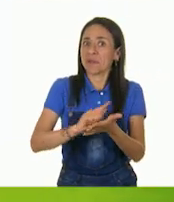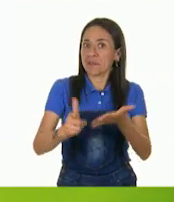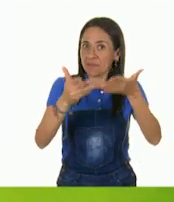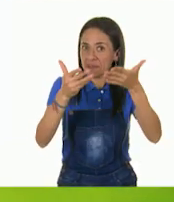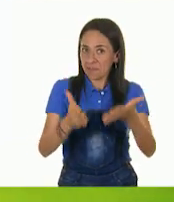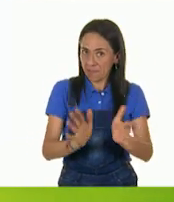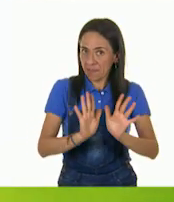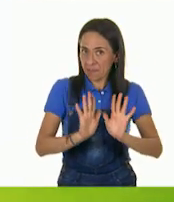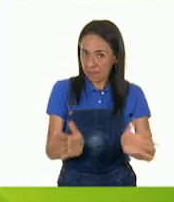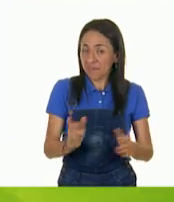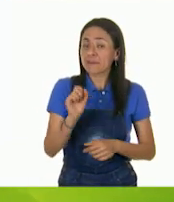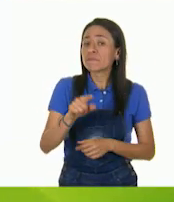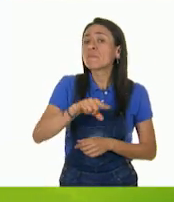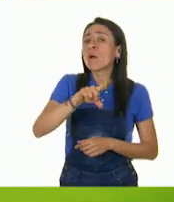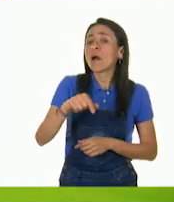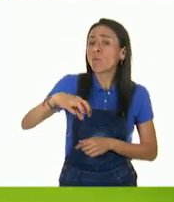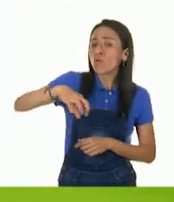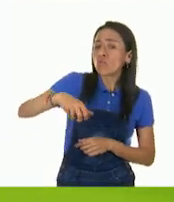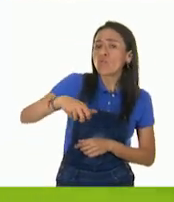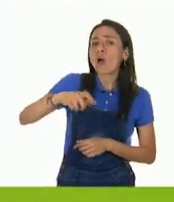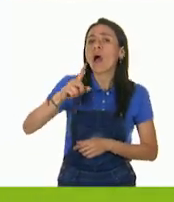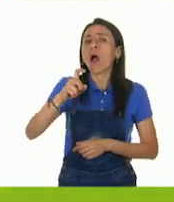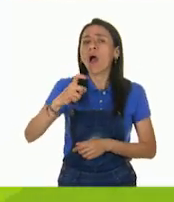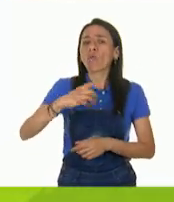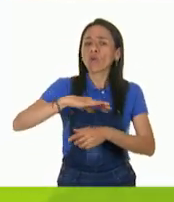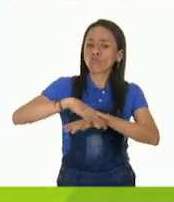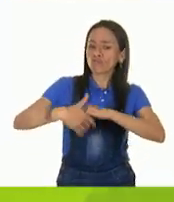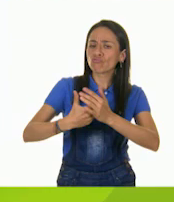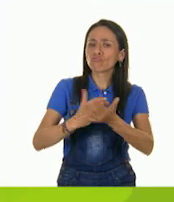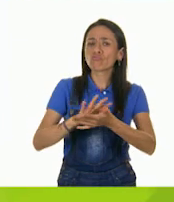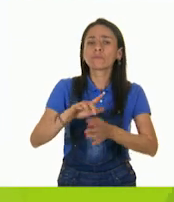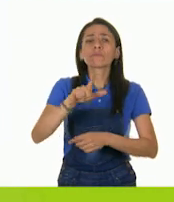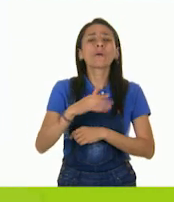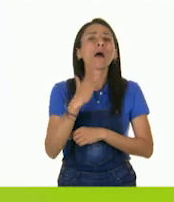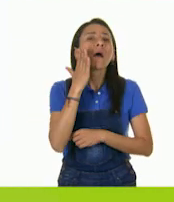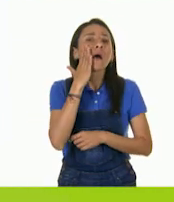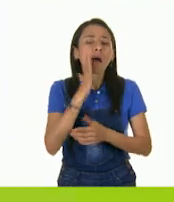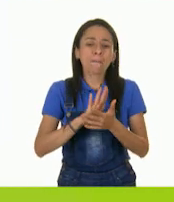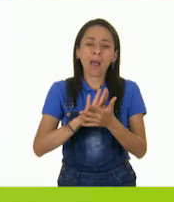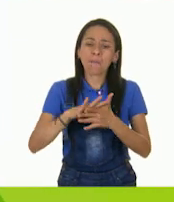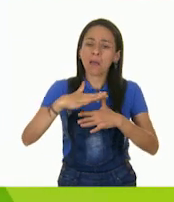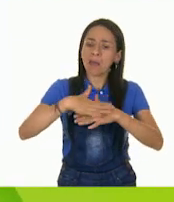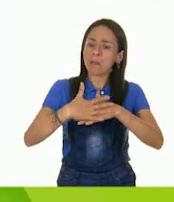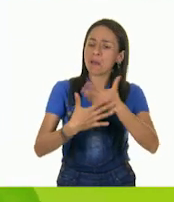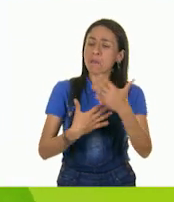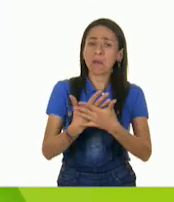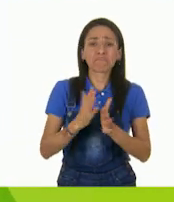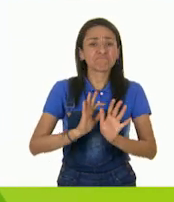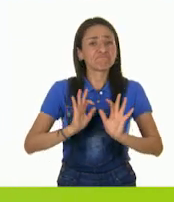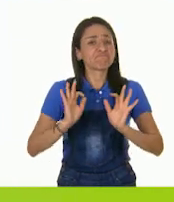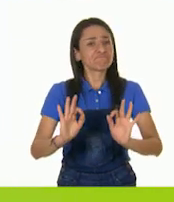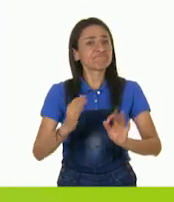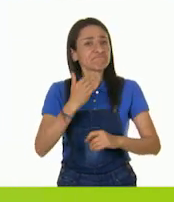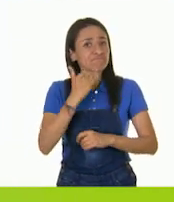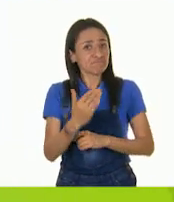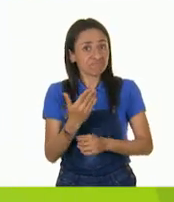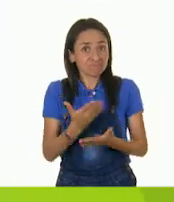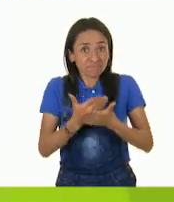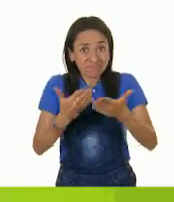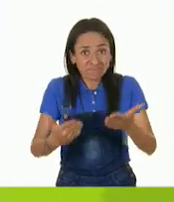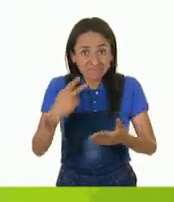con agua se calas con una toalla y listo tus manos están limpias